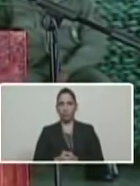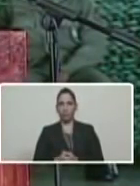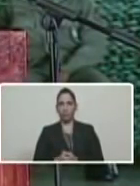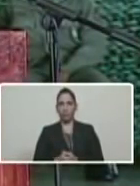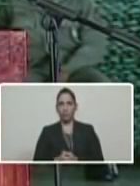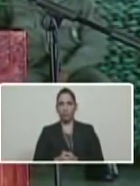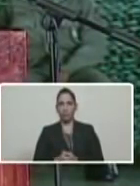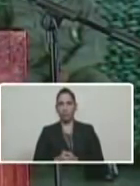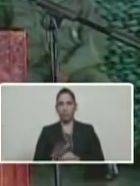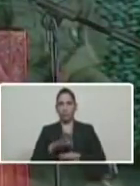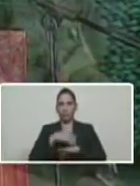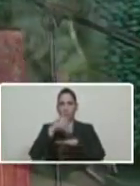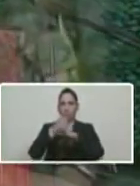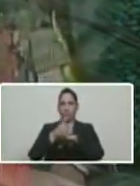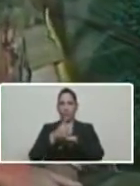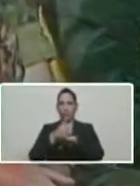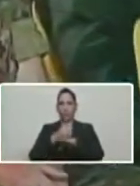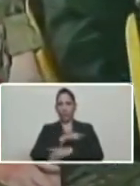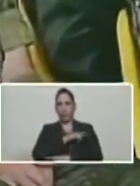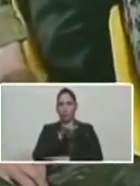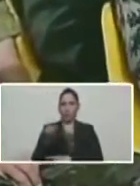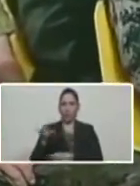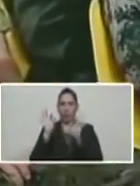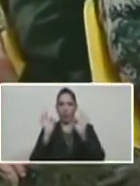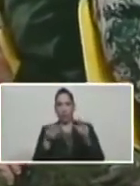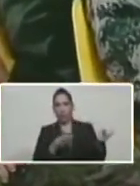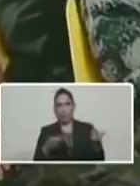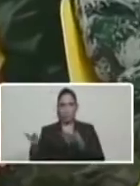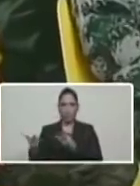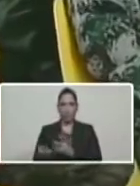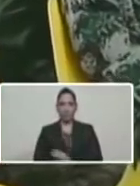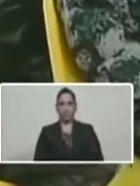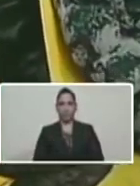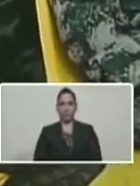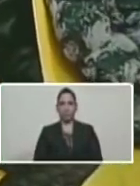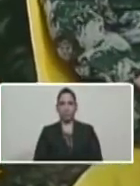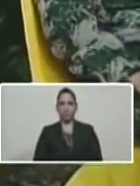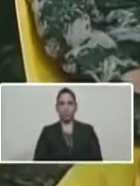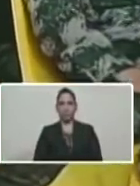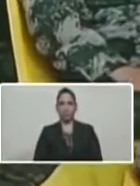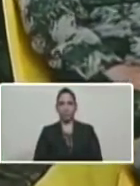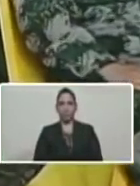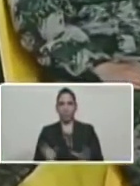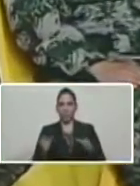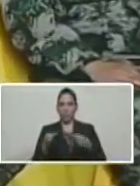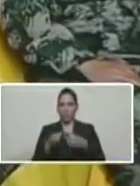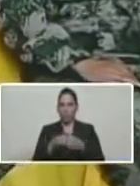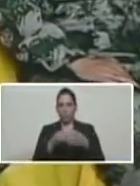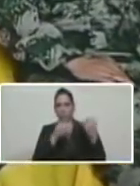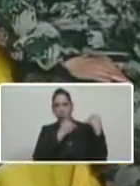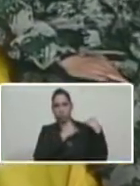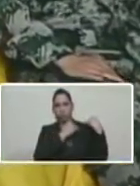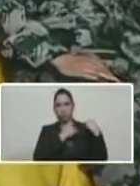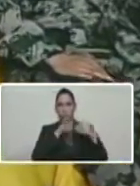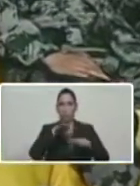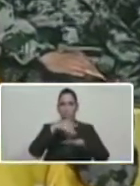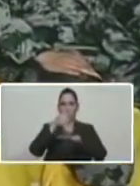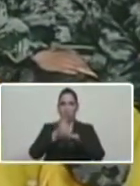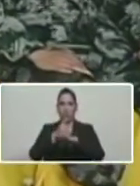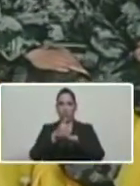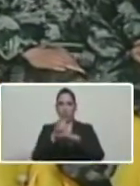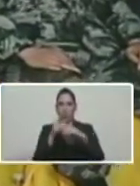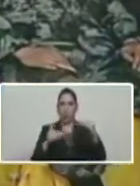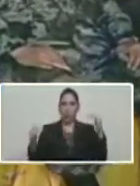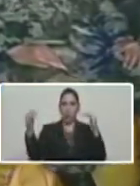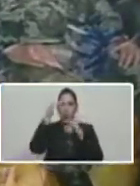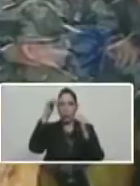aviación militar bolivariana, especialmente invitados el día de hoy. Señores oficiales generales y almirantes, oficiales superiores, oficiales